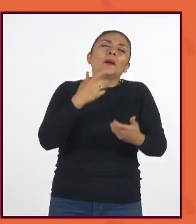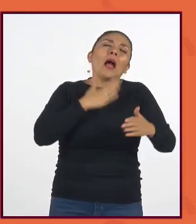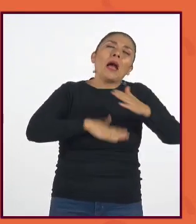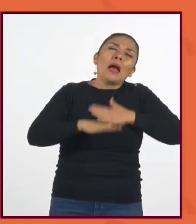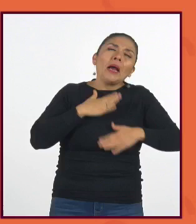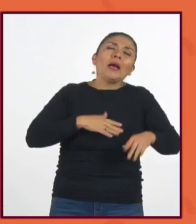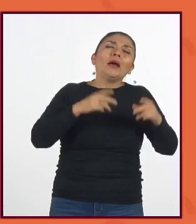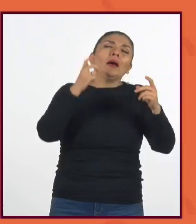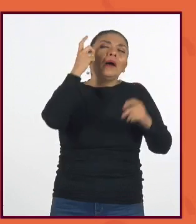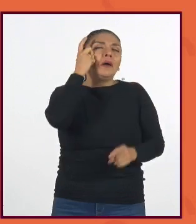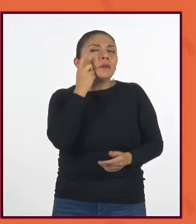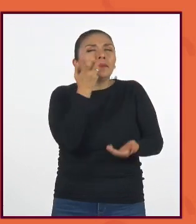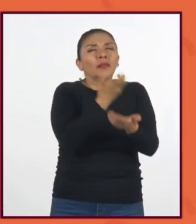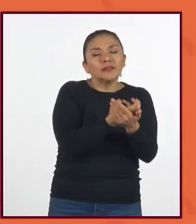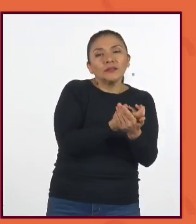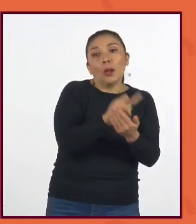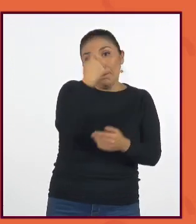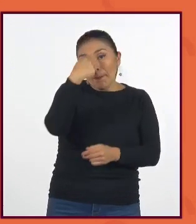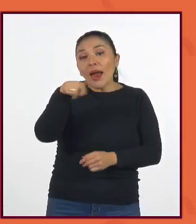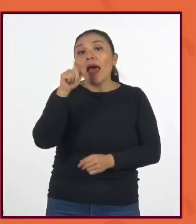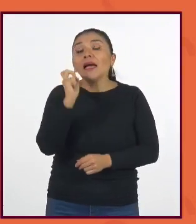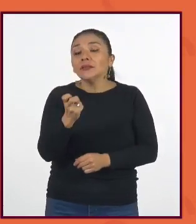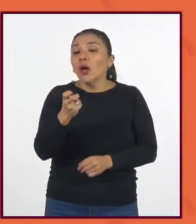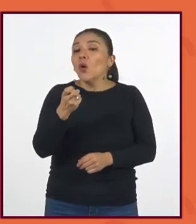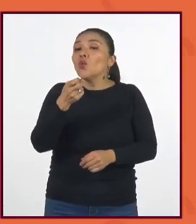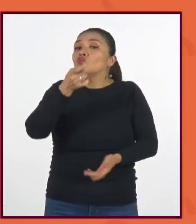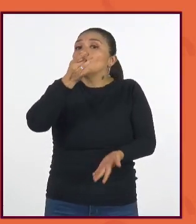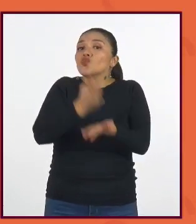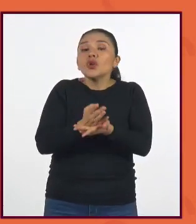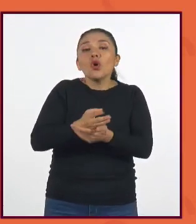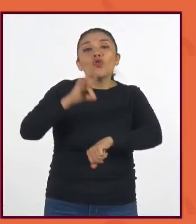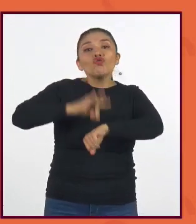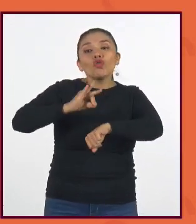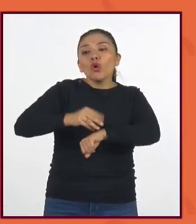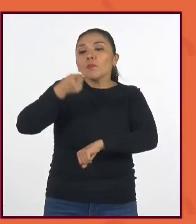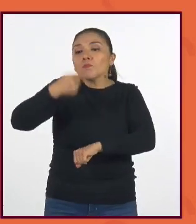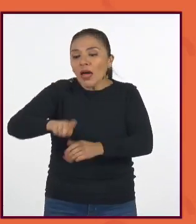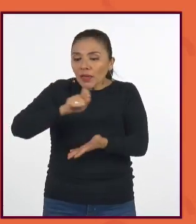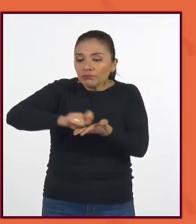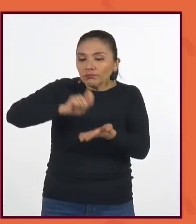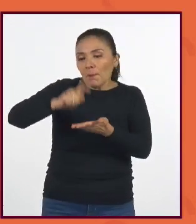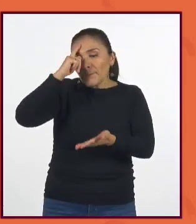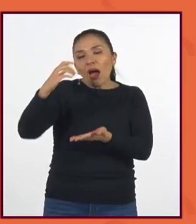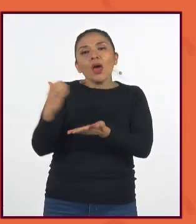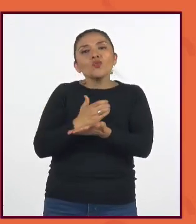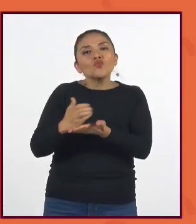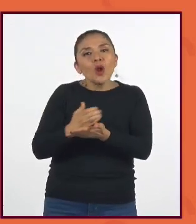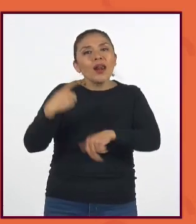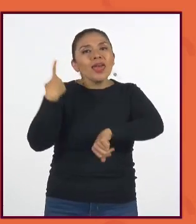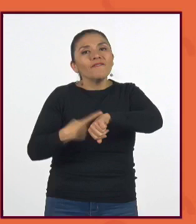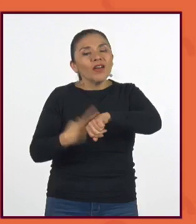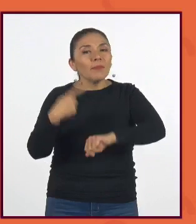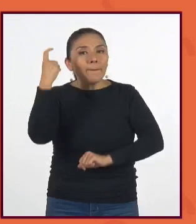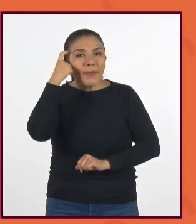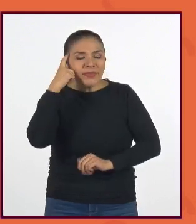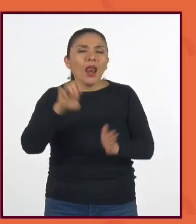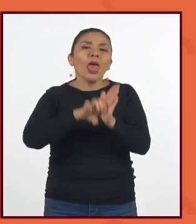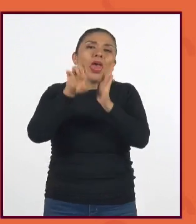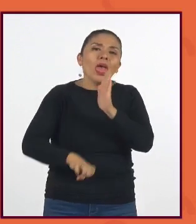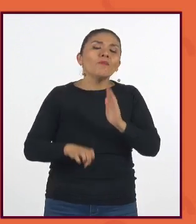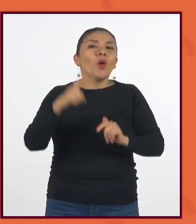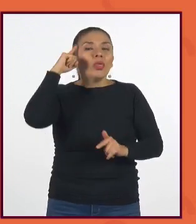indicados para tratar el tratamiento de algunos trastornos mentales, como depresión, ansiedad, trastorno